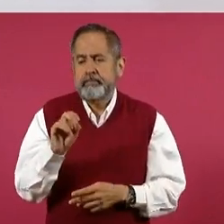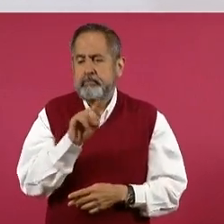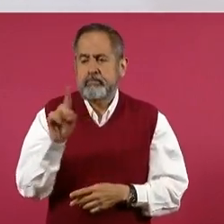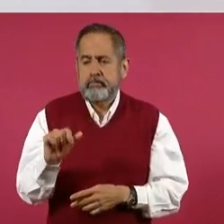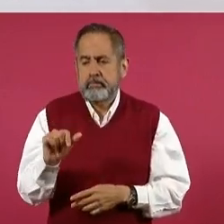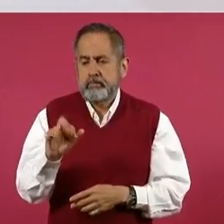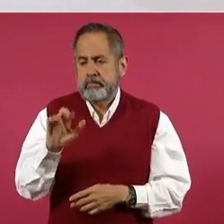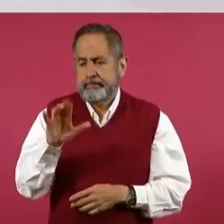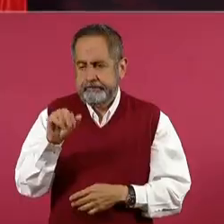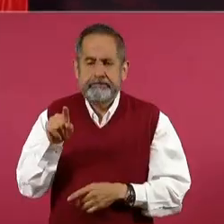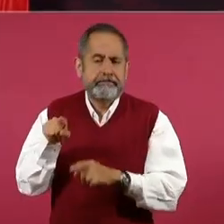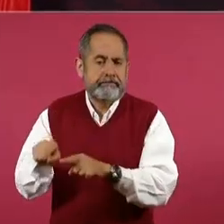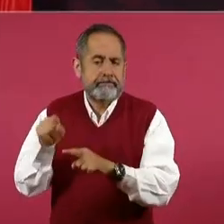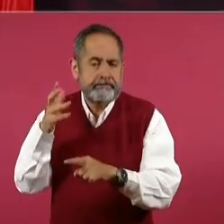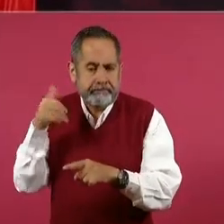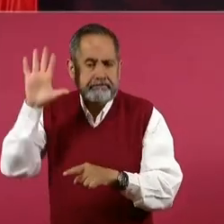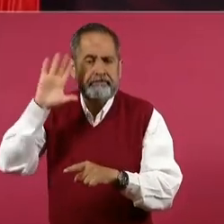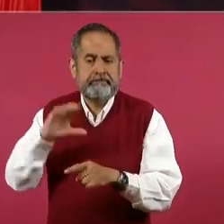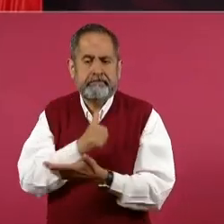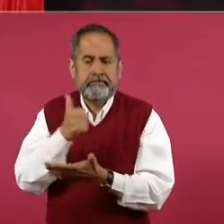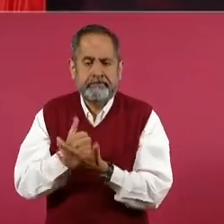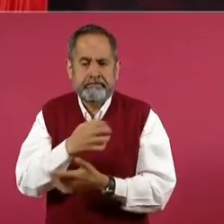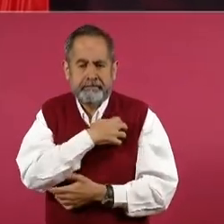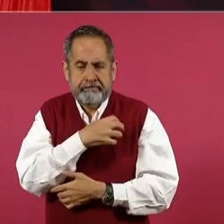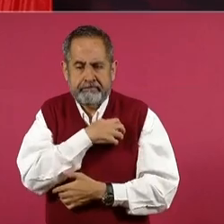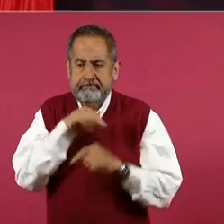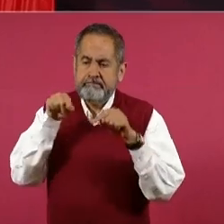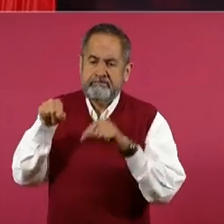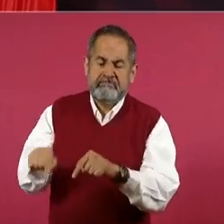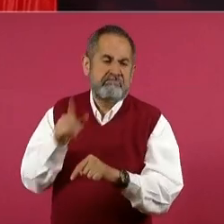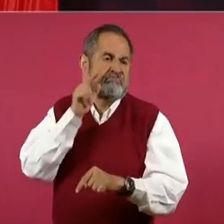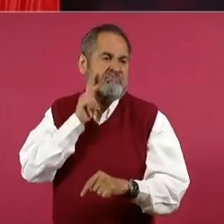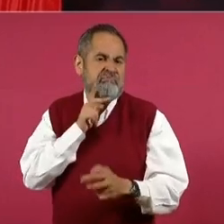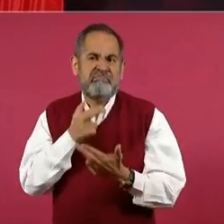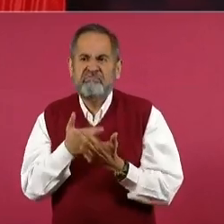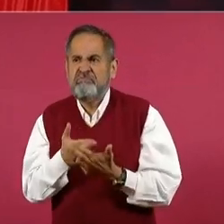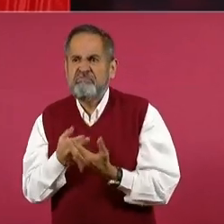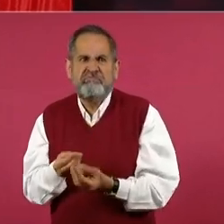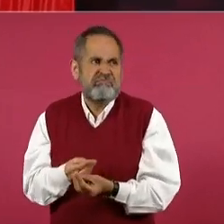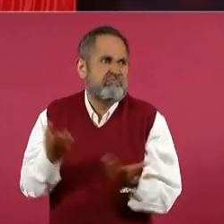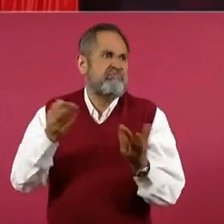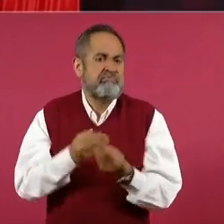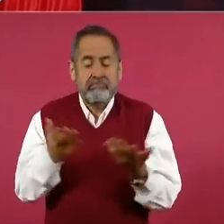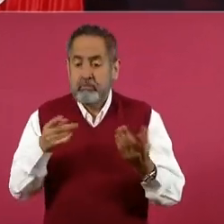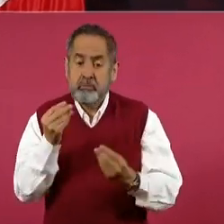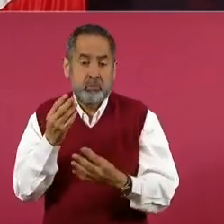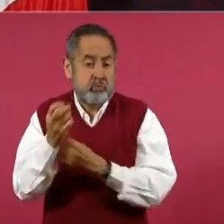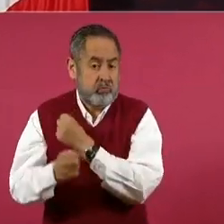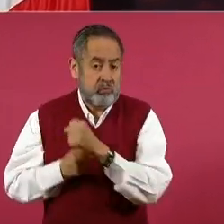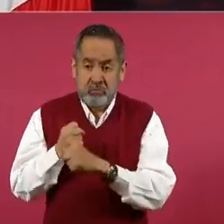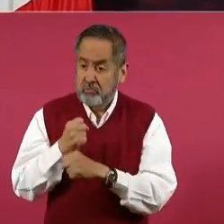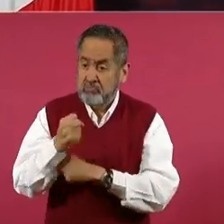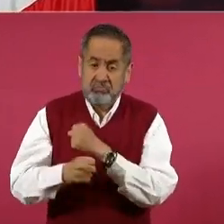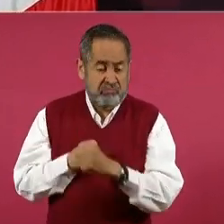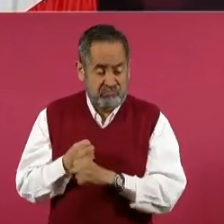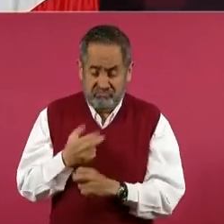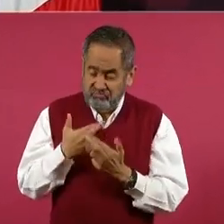era la capital del petróleo durante mucho tiempo.